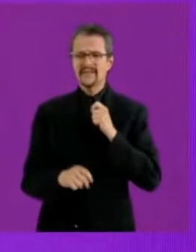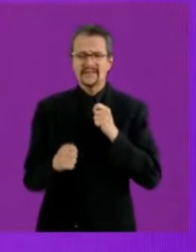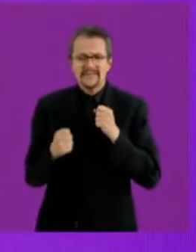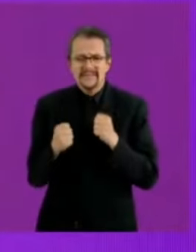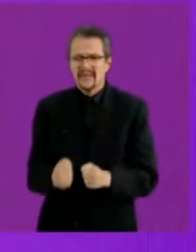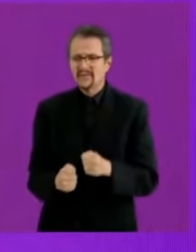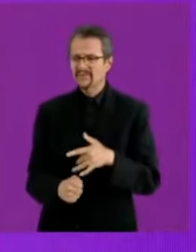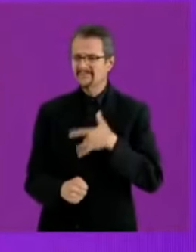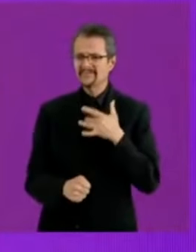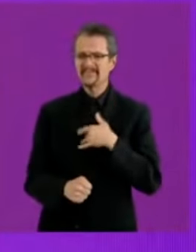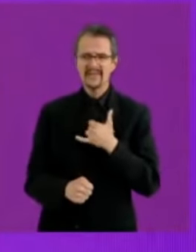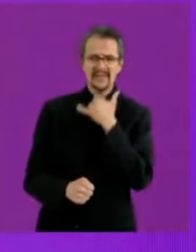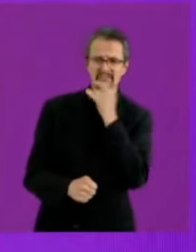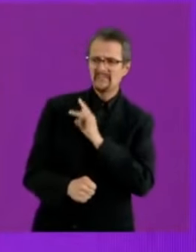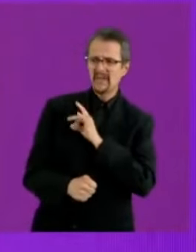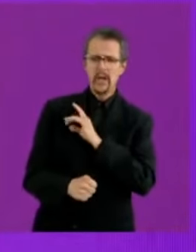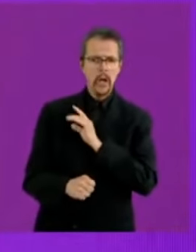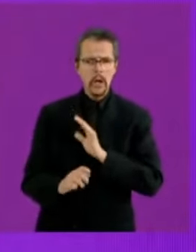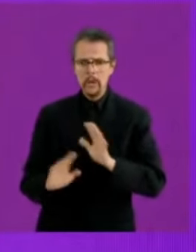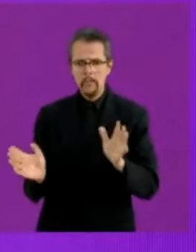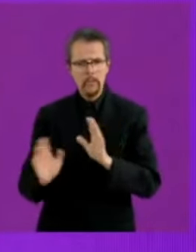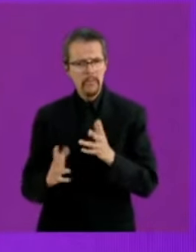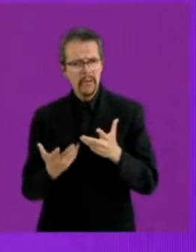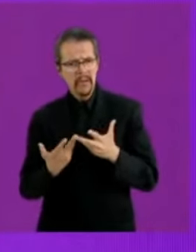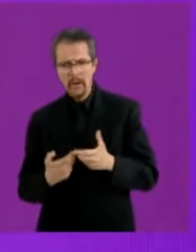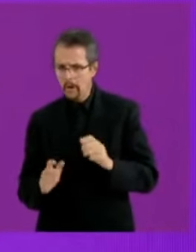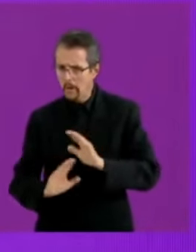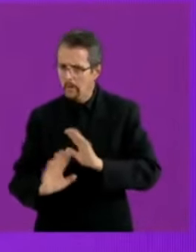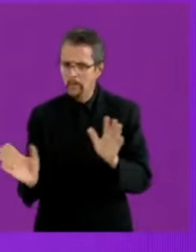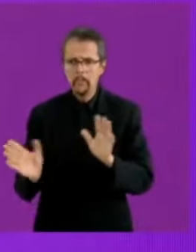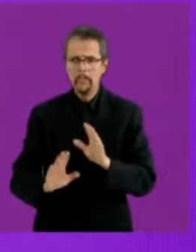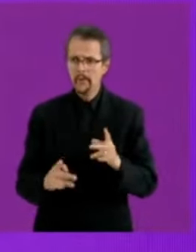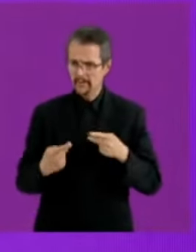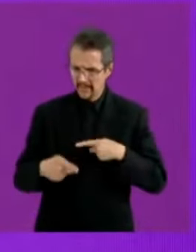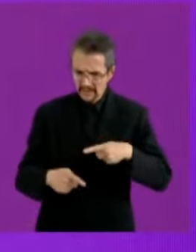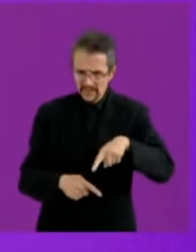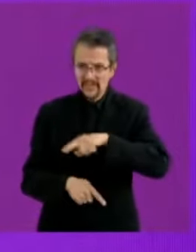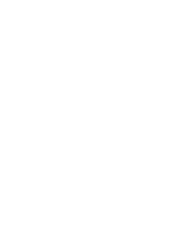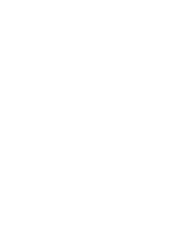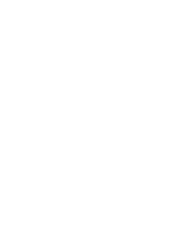intimidados y, por supuesto, castigar cuando se dé una situación de violencia contra ellos.